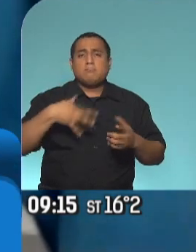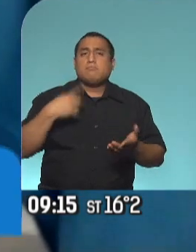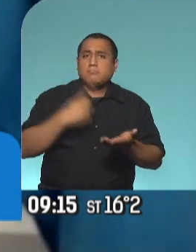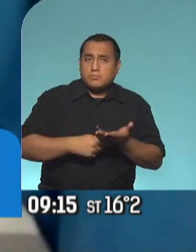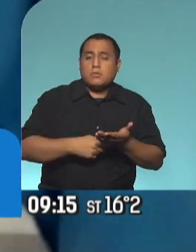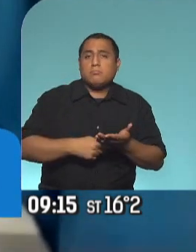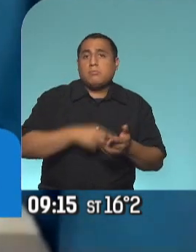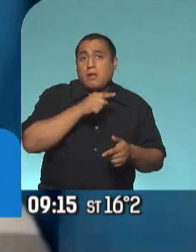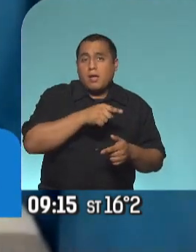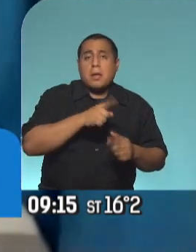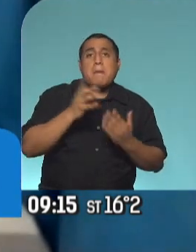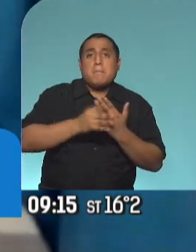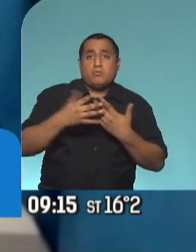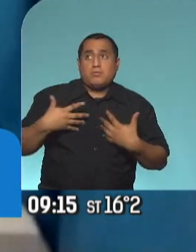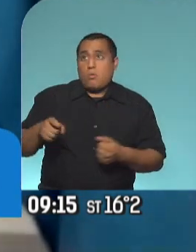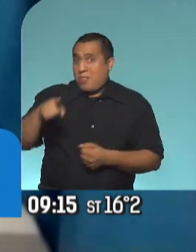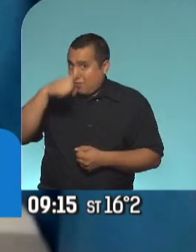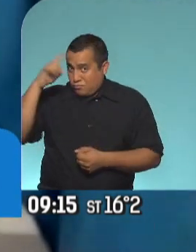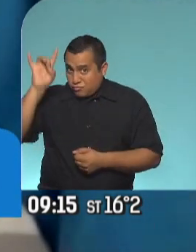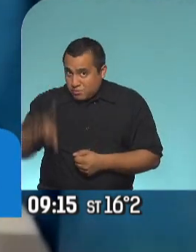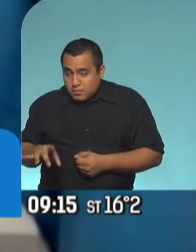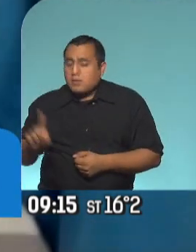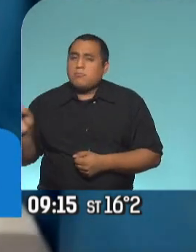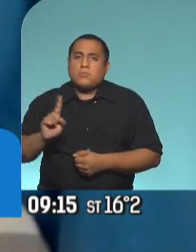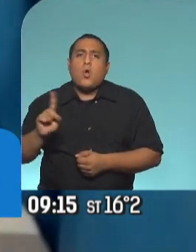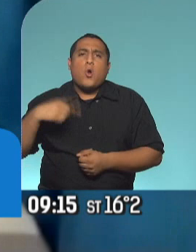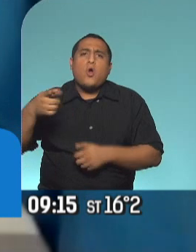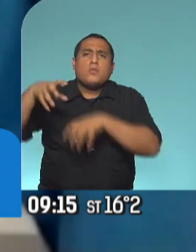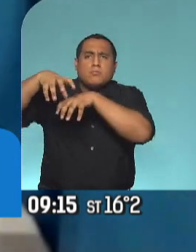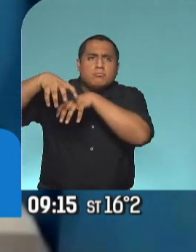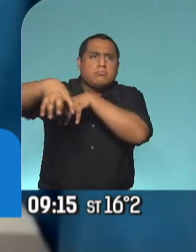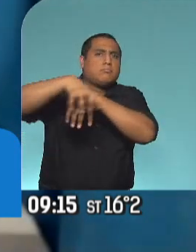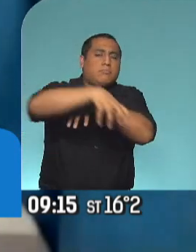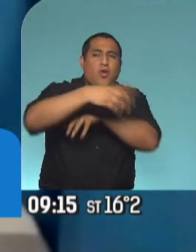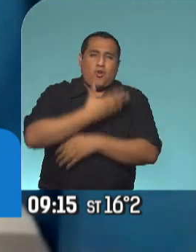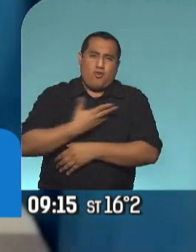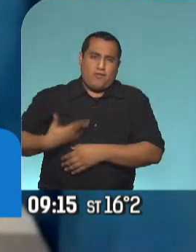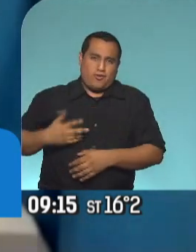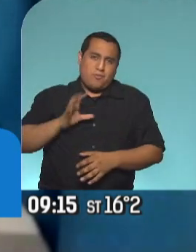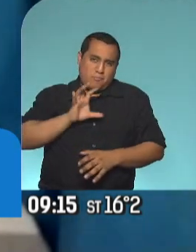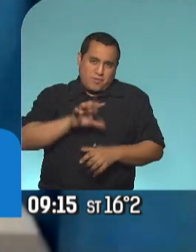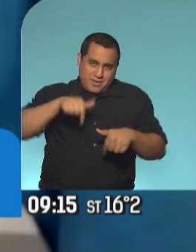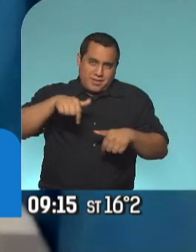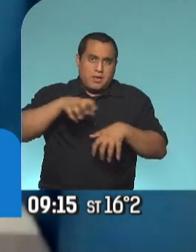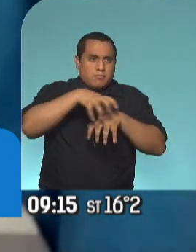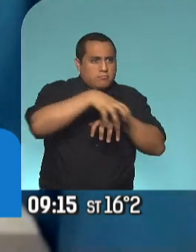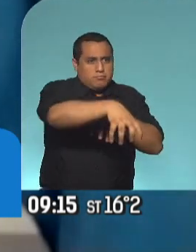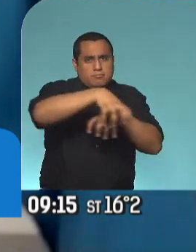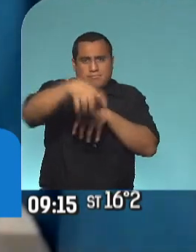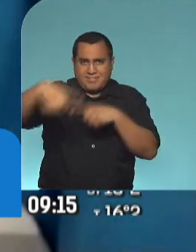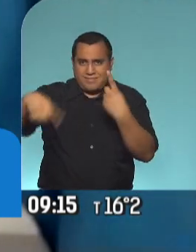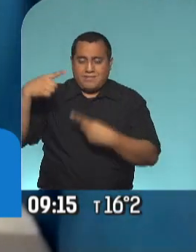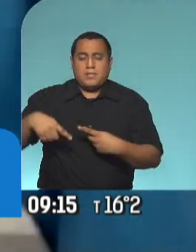no solamente el Ministerio de Salud de la Nación, sino también otras áreas del Estado provincial. Se decidió